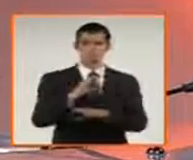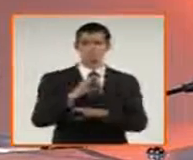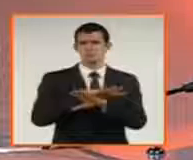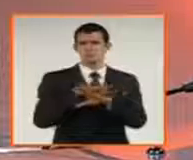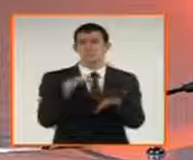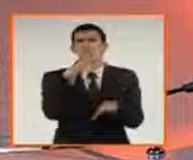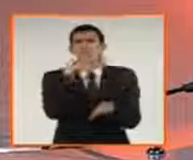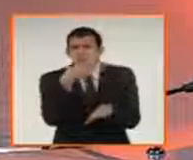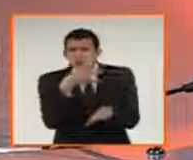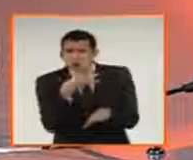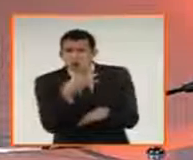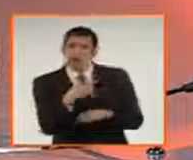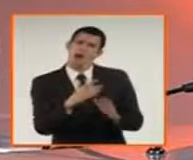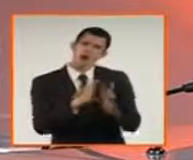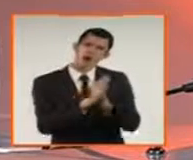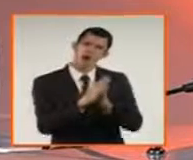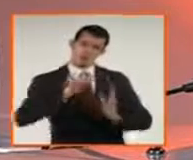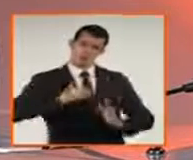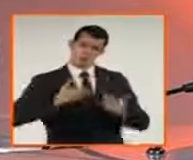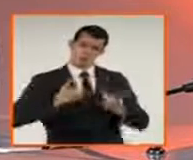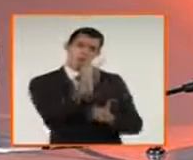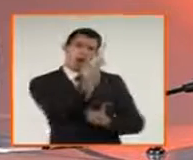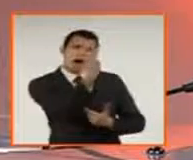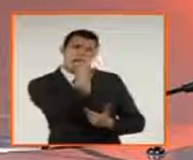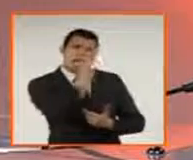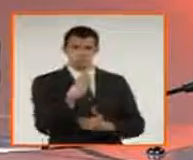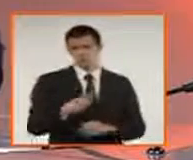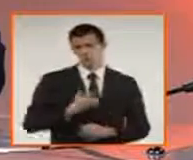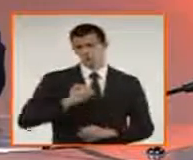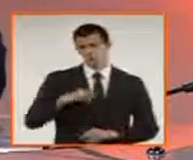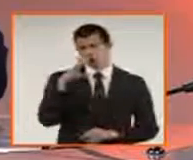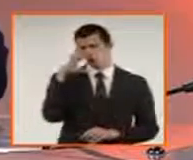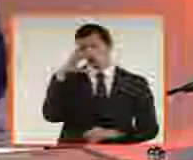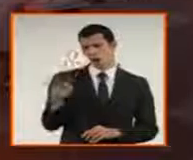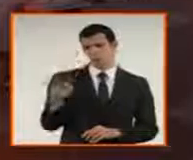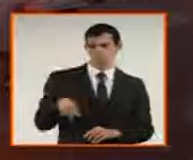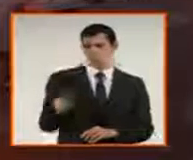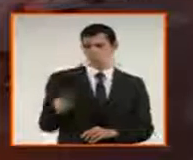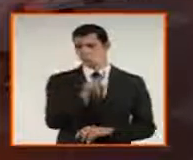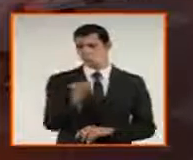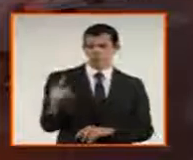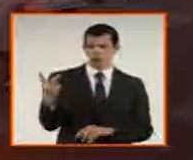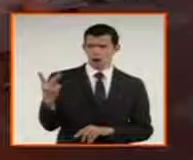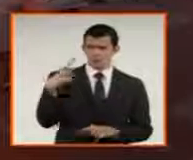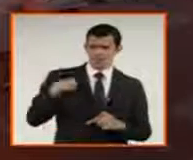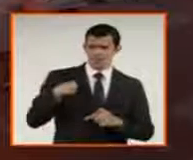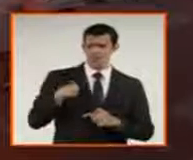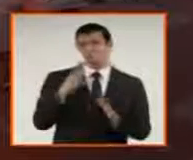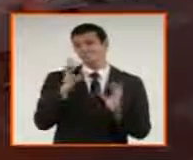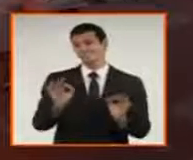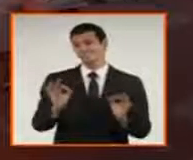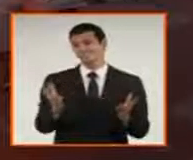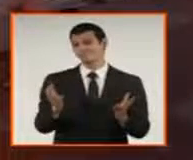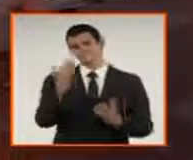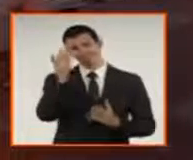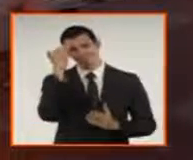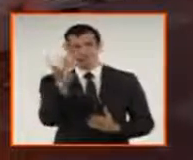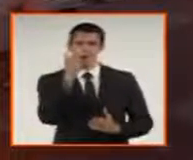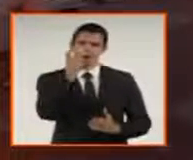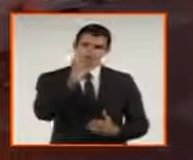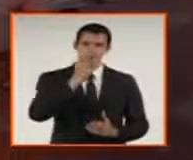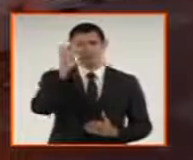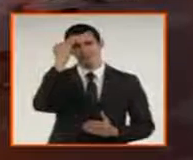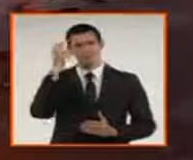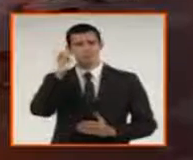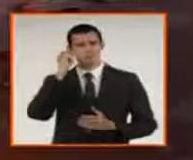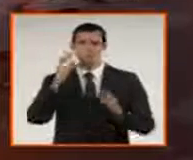persona en estado de necesidad. Hay muchas cosas que aprender, reitero. Gracias, Ana María. Gracias también a Daimar. Ha sido de verdad